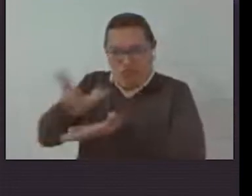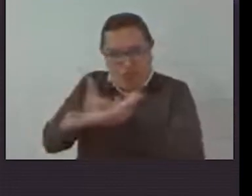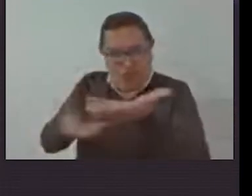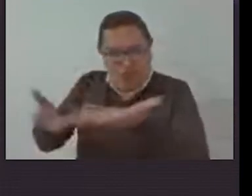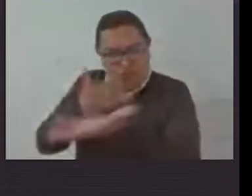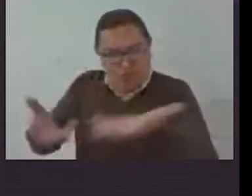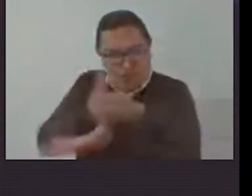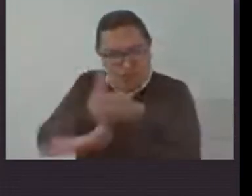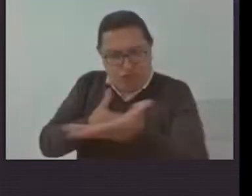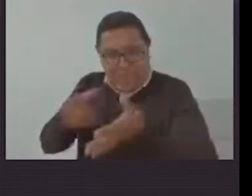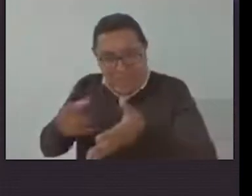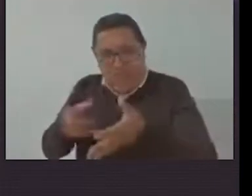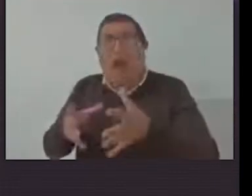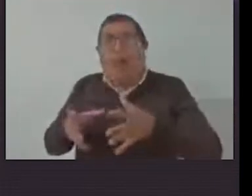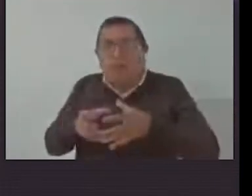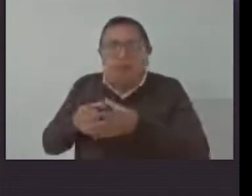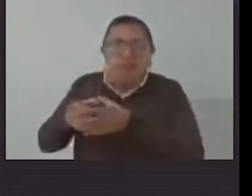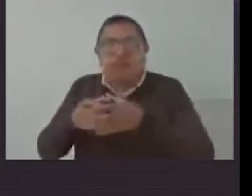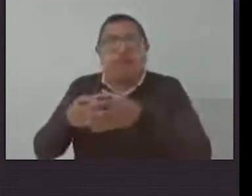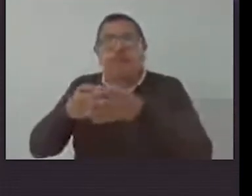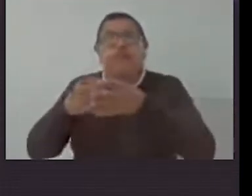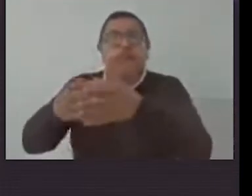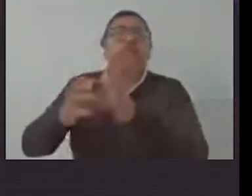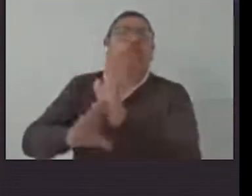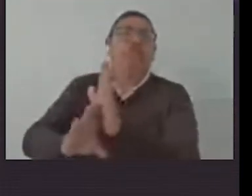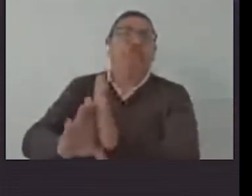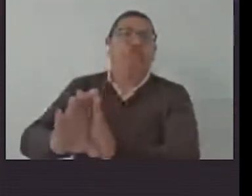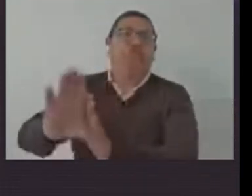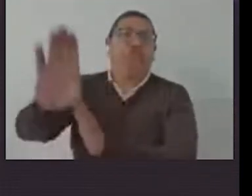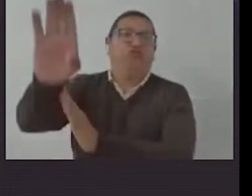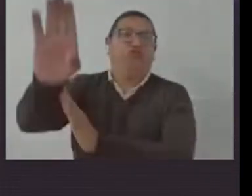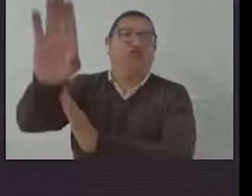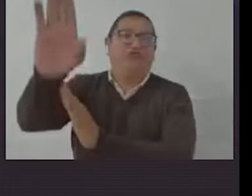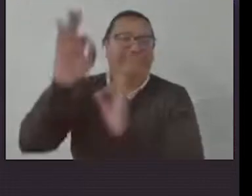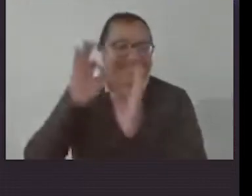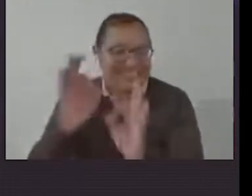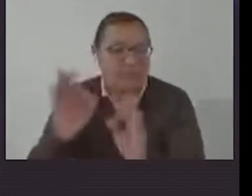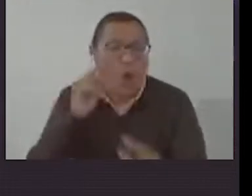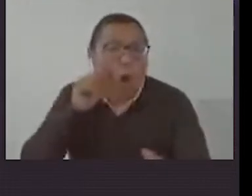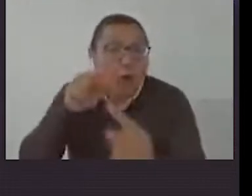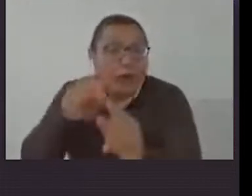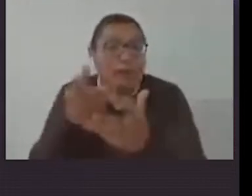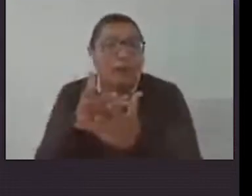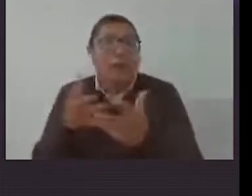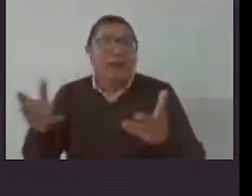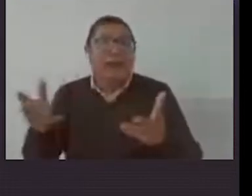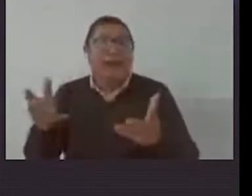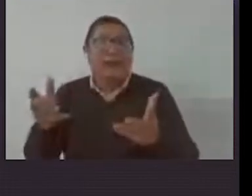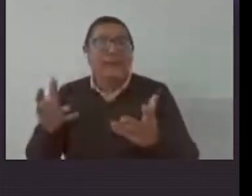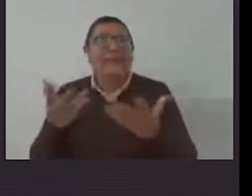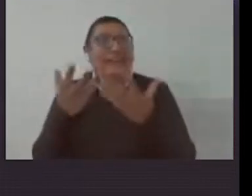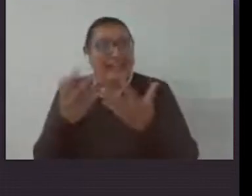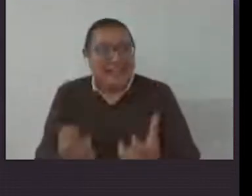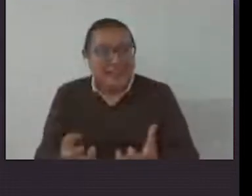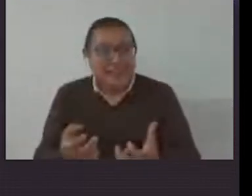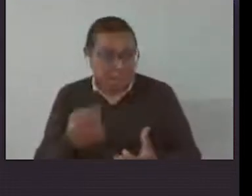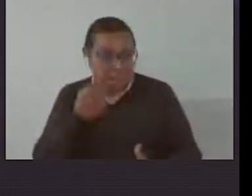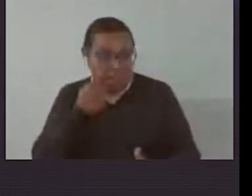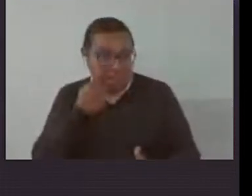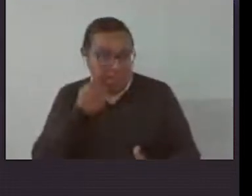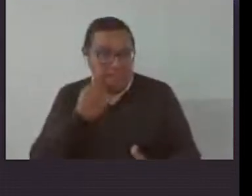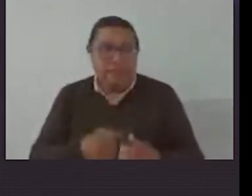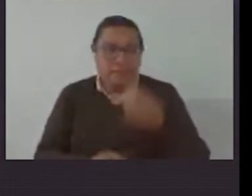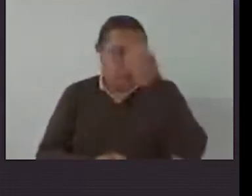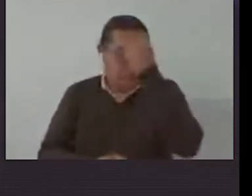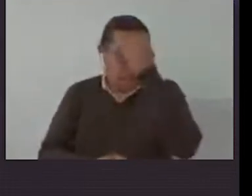carrera a largo plazo. Entonces, por eso tomamos como base esto. Hay un ser